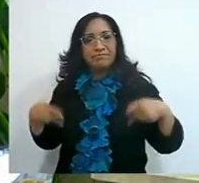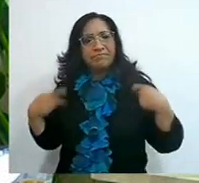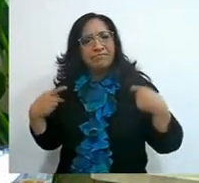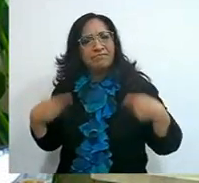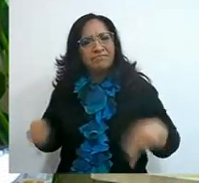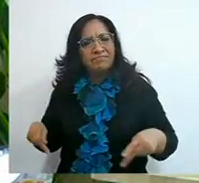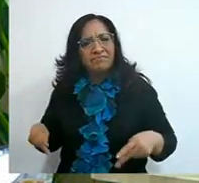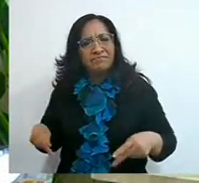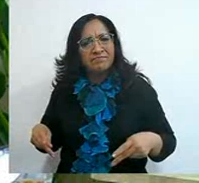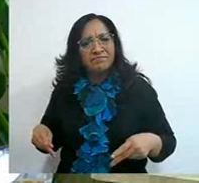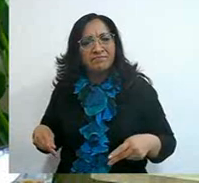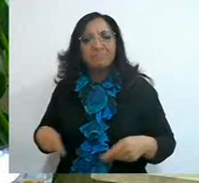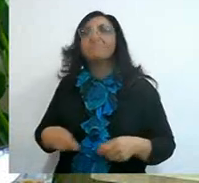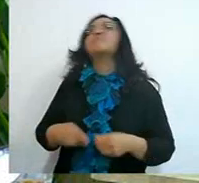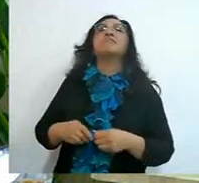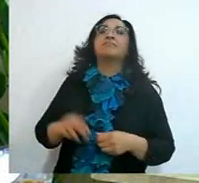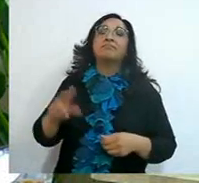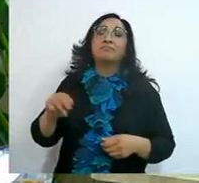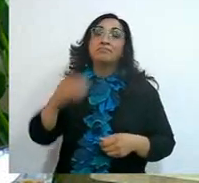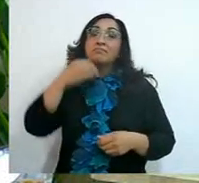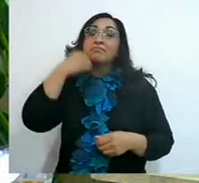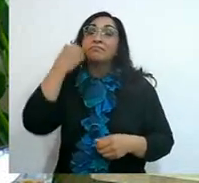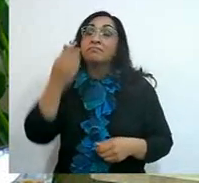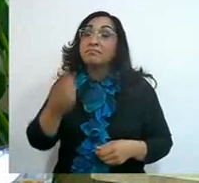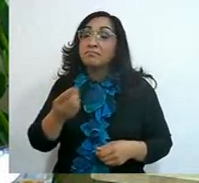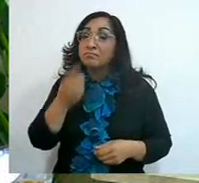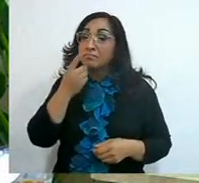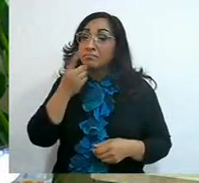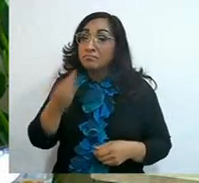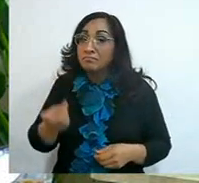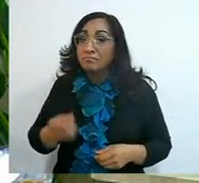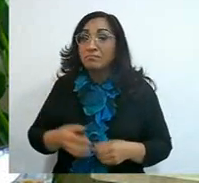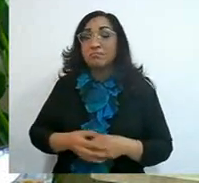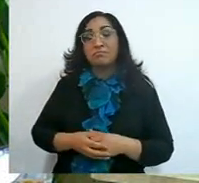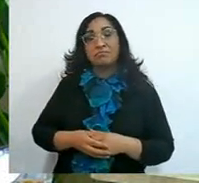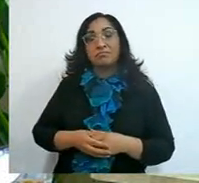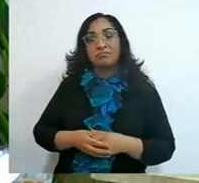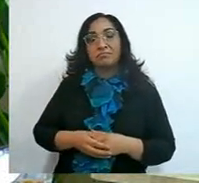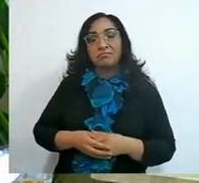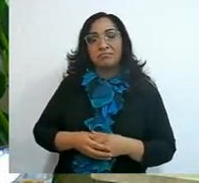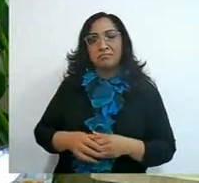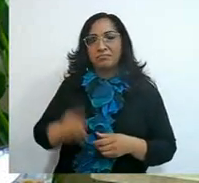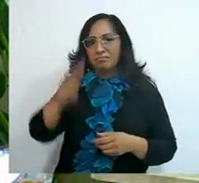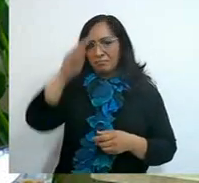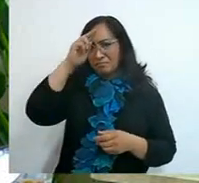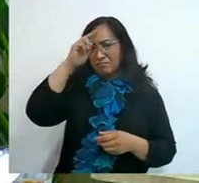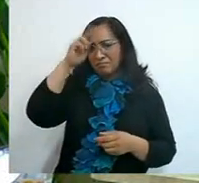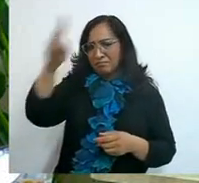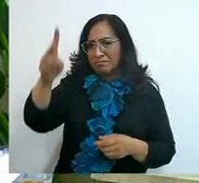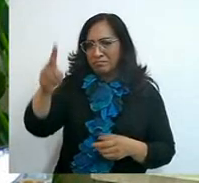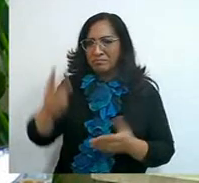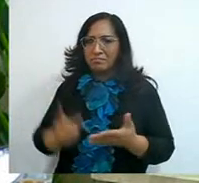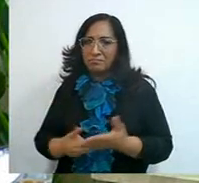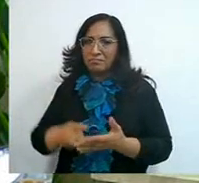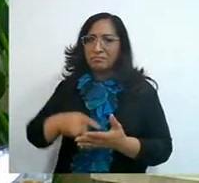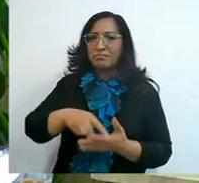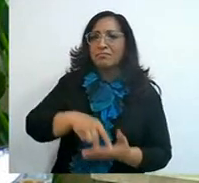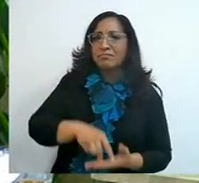que sus intereses se están viendo amenazados. Y empiezan a levantar